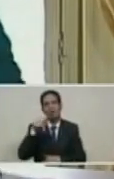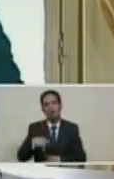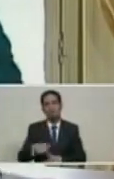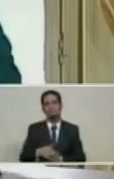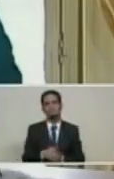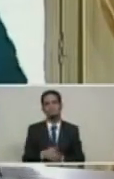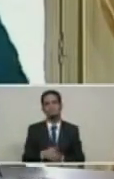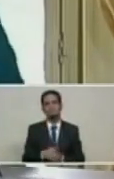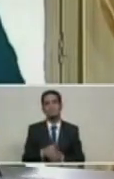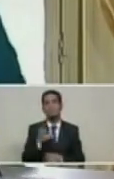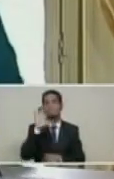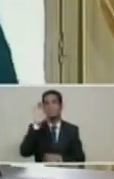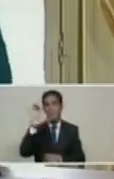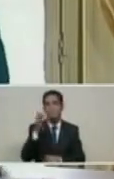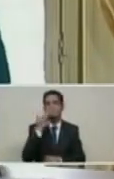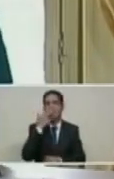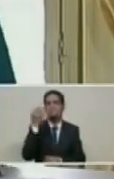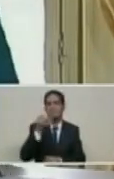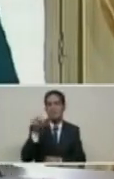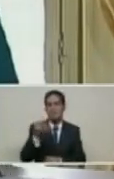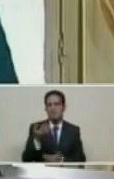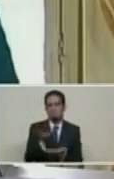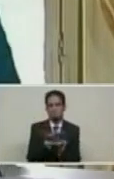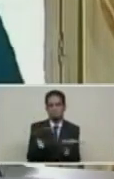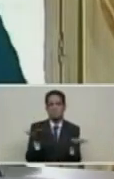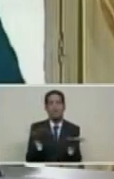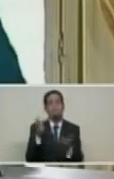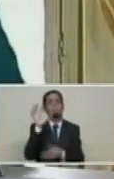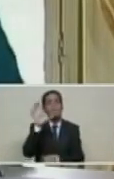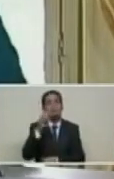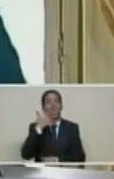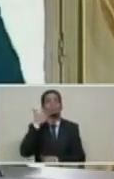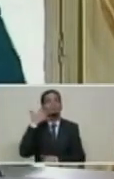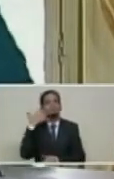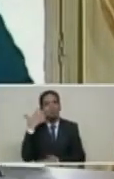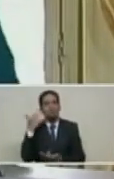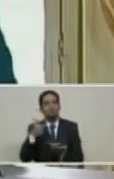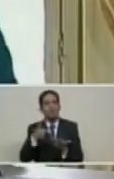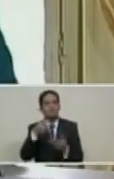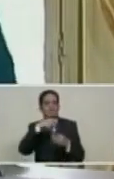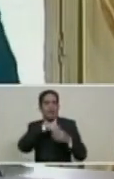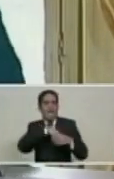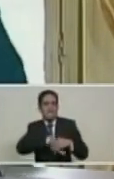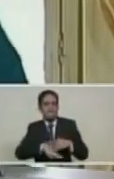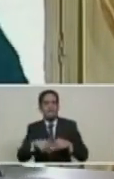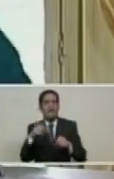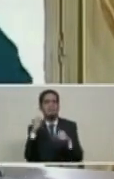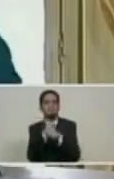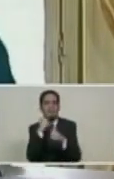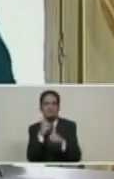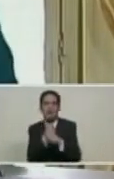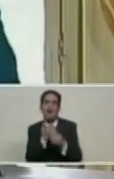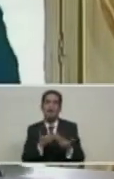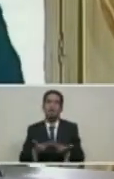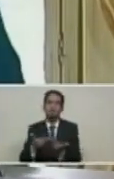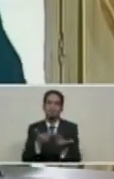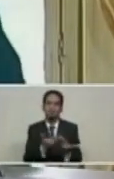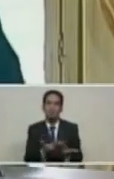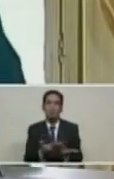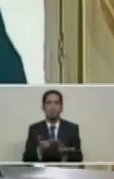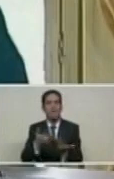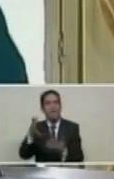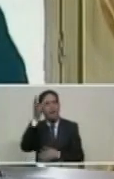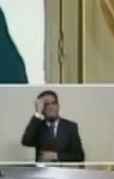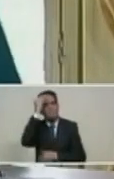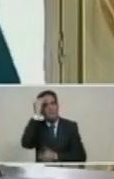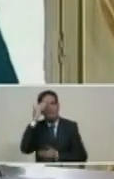una patria de verdad, con una patria orgullosa de sus raíces, con una patria que trabaja, que estudia, que se forja, que